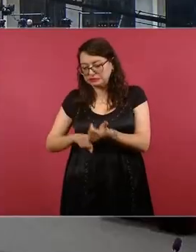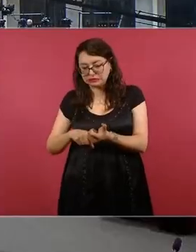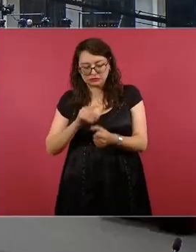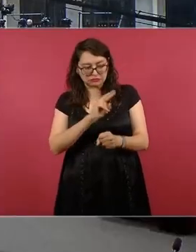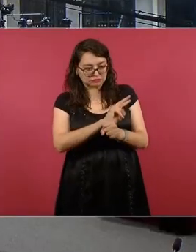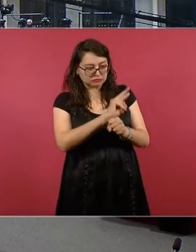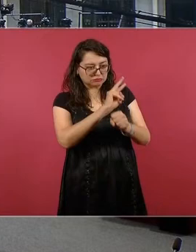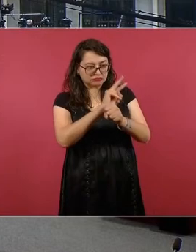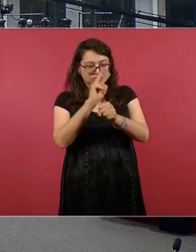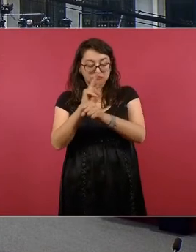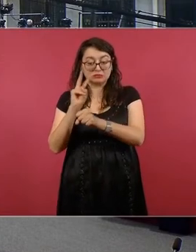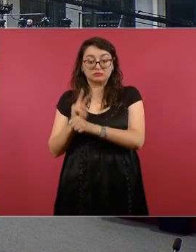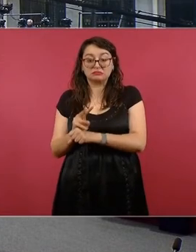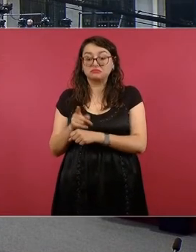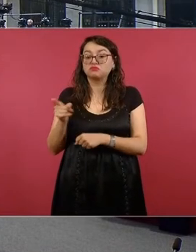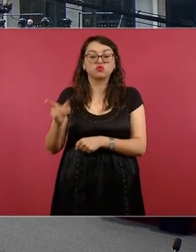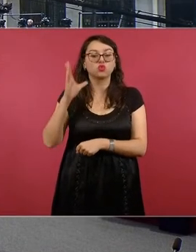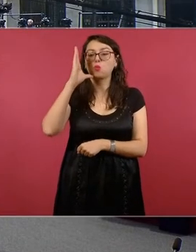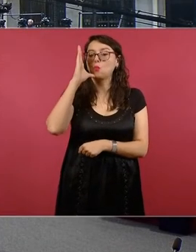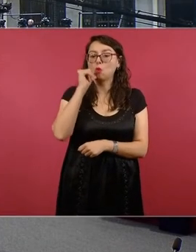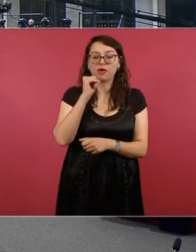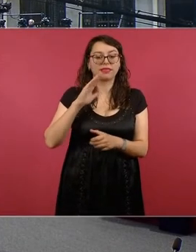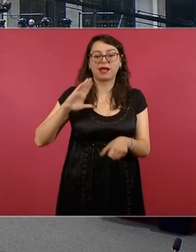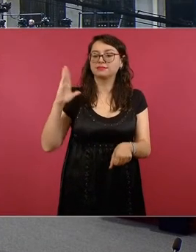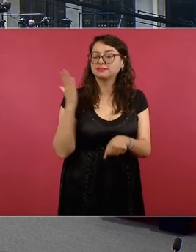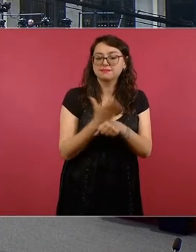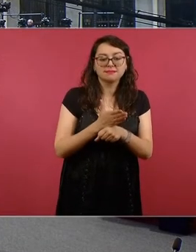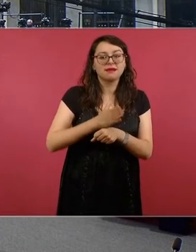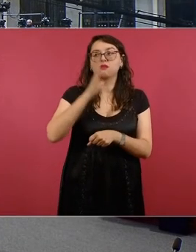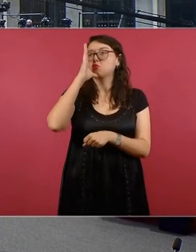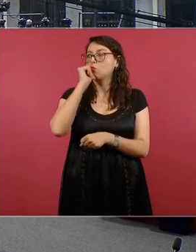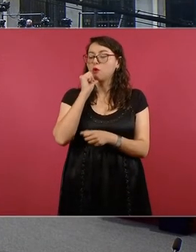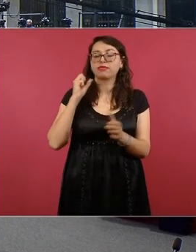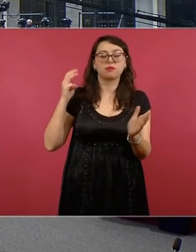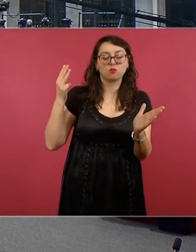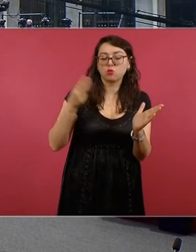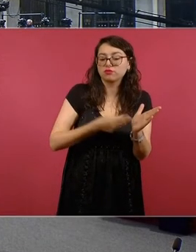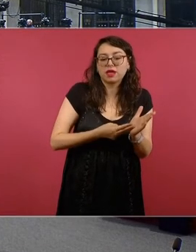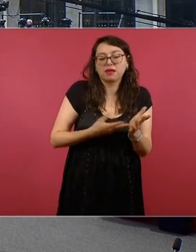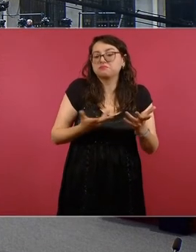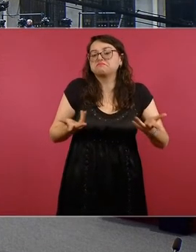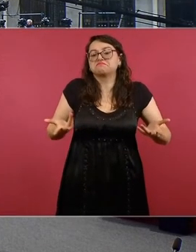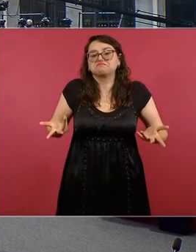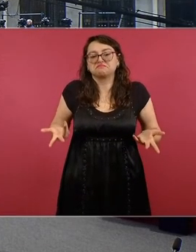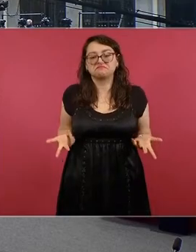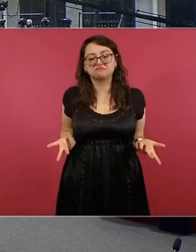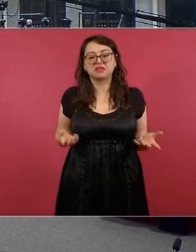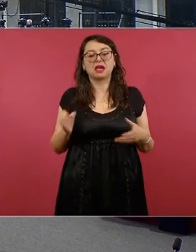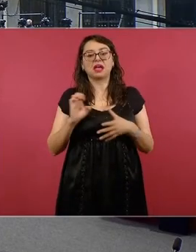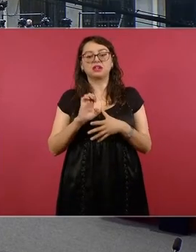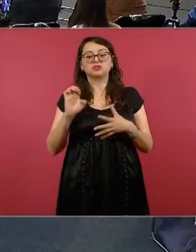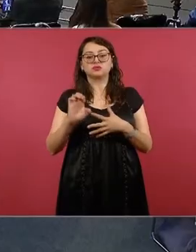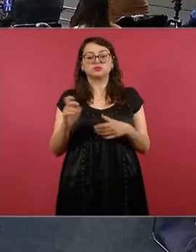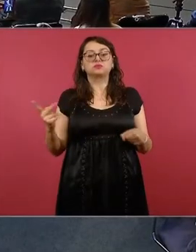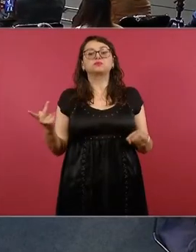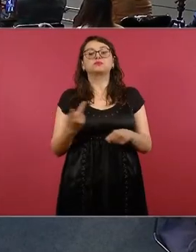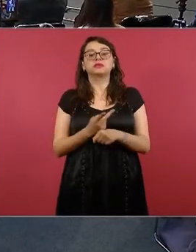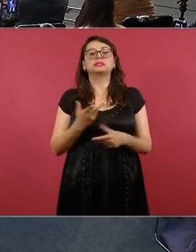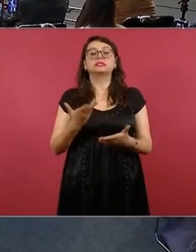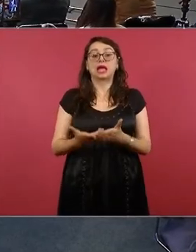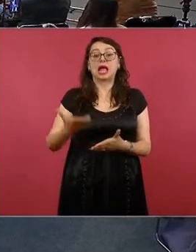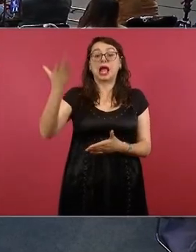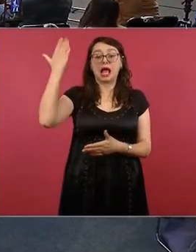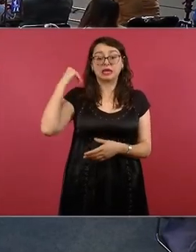tiene dientes, por decirlo de alguna manera. En este sentido, presidente, pese a la buena relación que había entre usted y